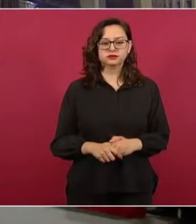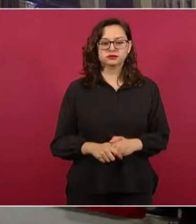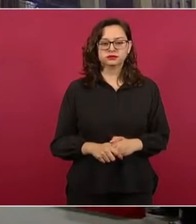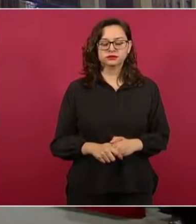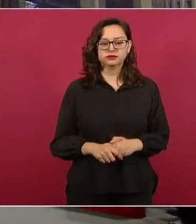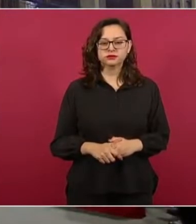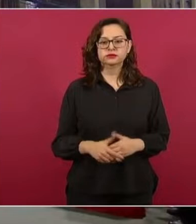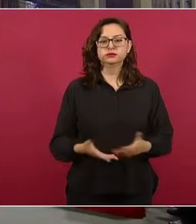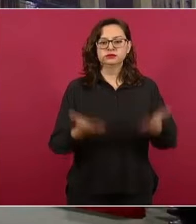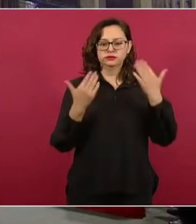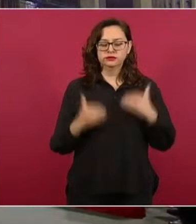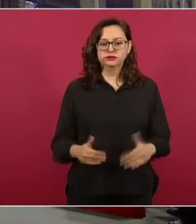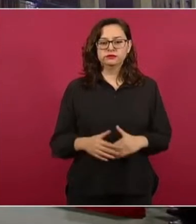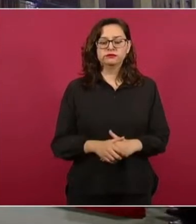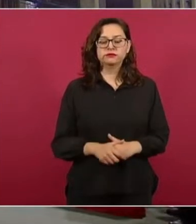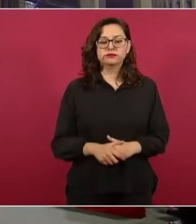Wenceslao,